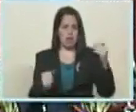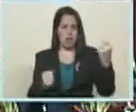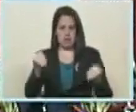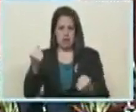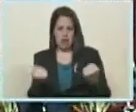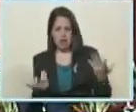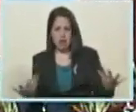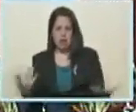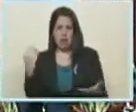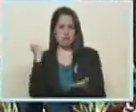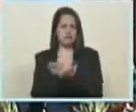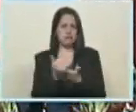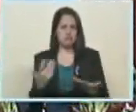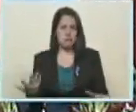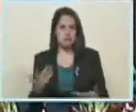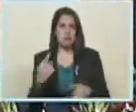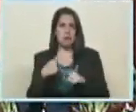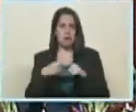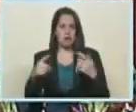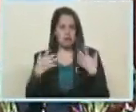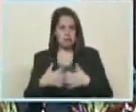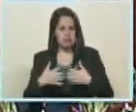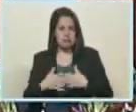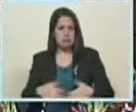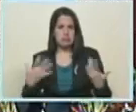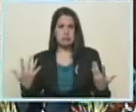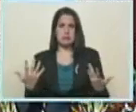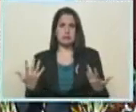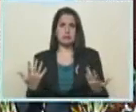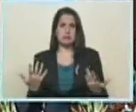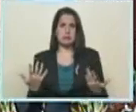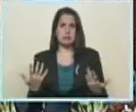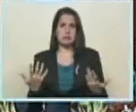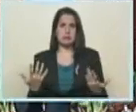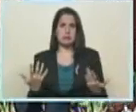automotriz, clase obrera, industrial.